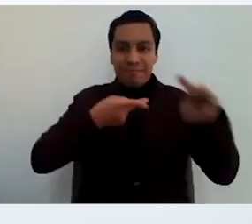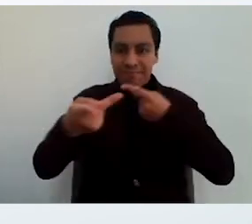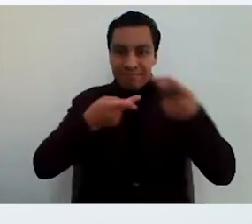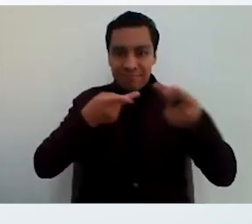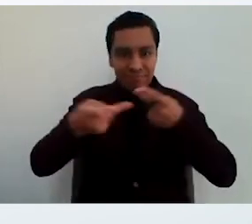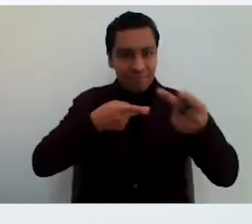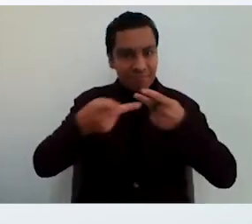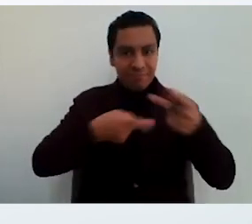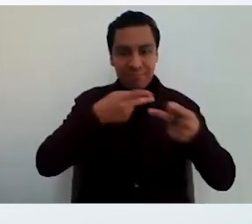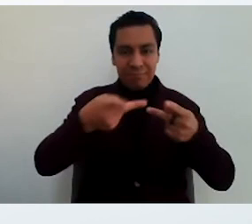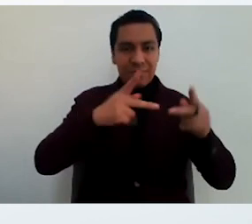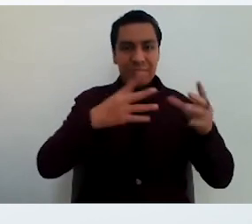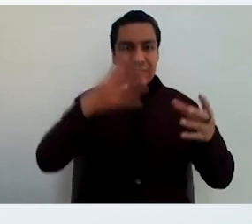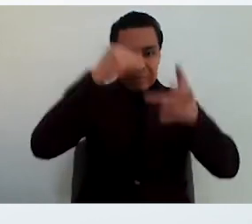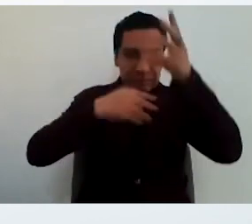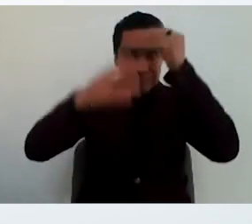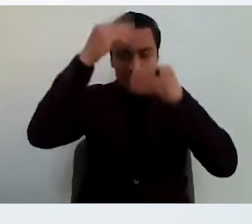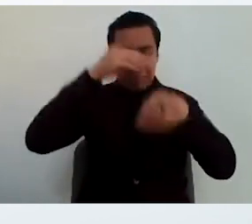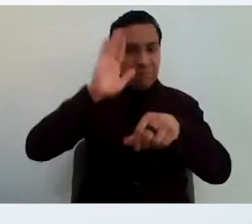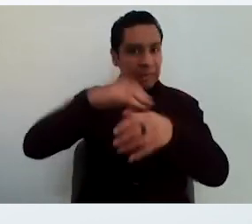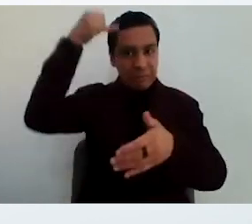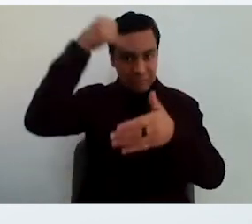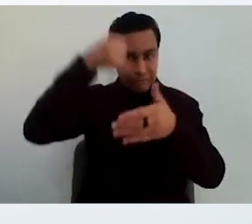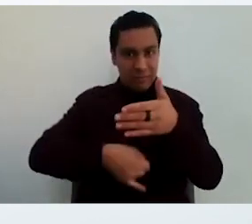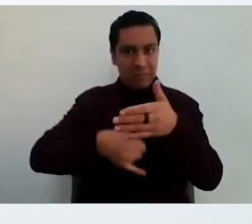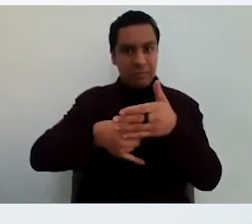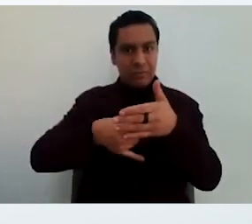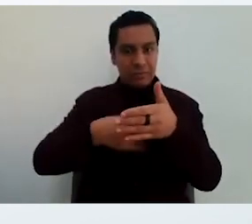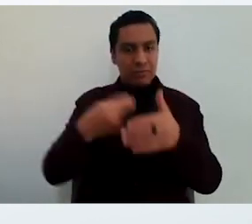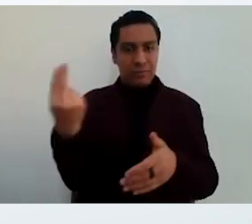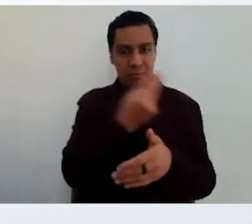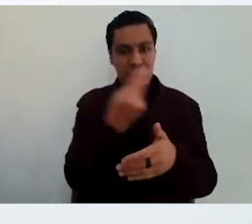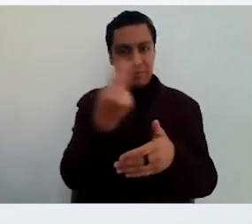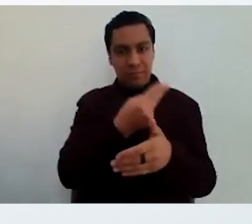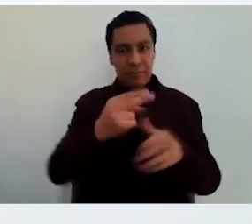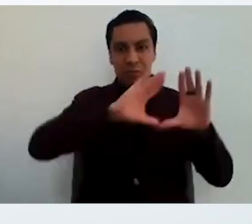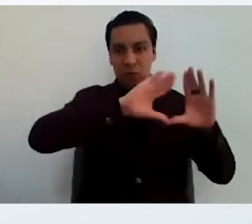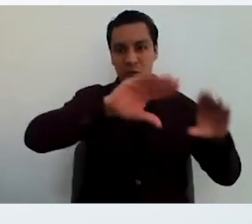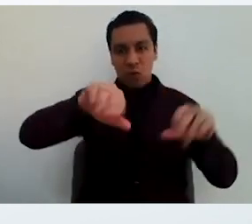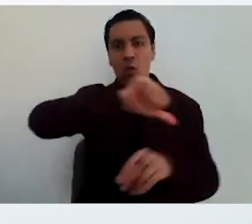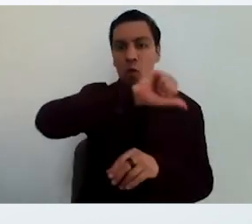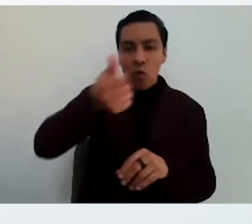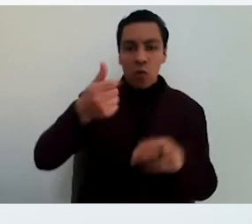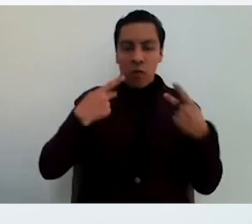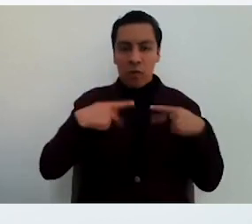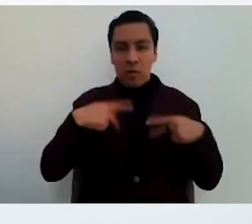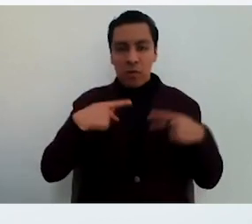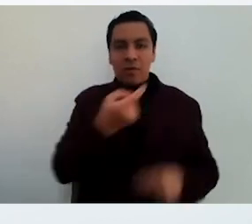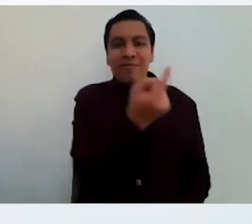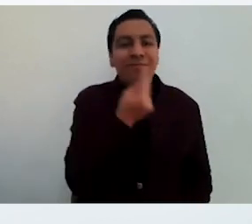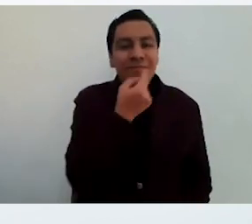entrar en contacto, si es que nos toca a partir de ahora. Porque a lo mejor nosotros podemos